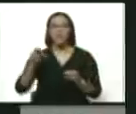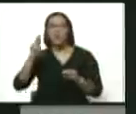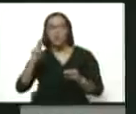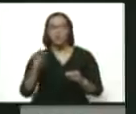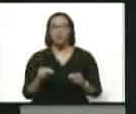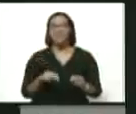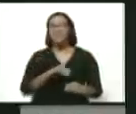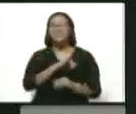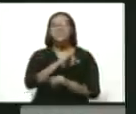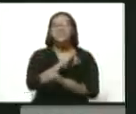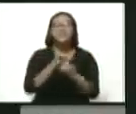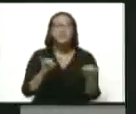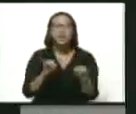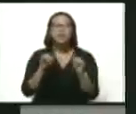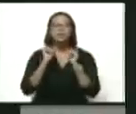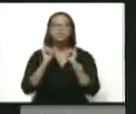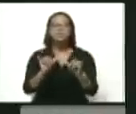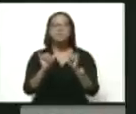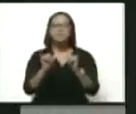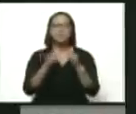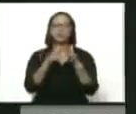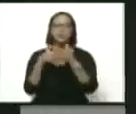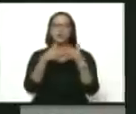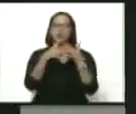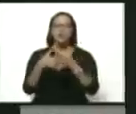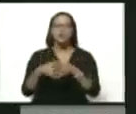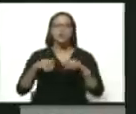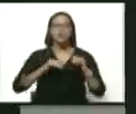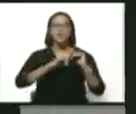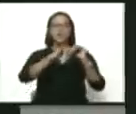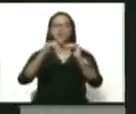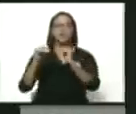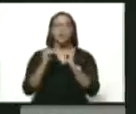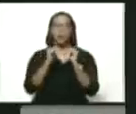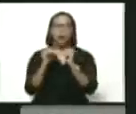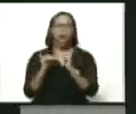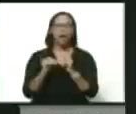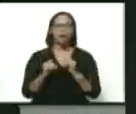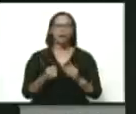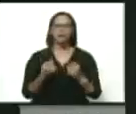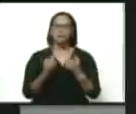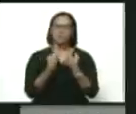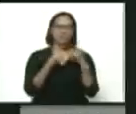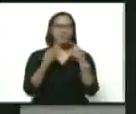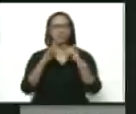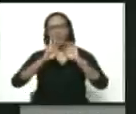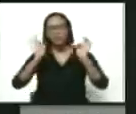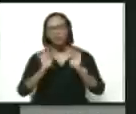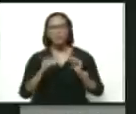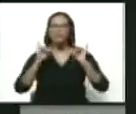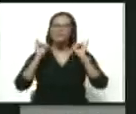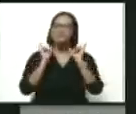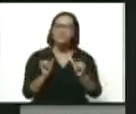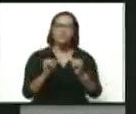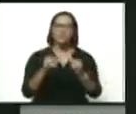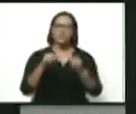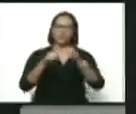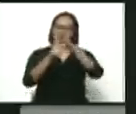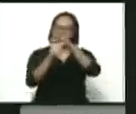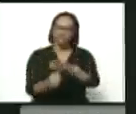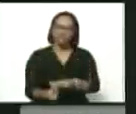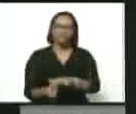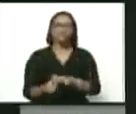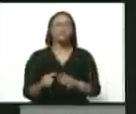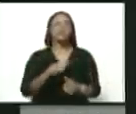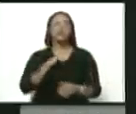el imperialismo, con distintos métodos, con distintas formas de acción, pero es el mismo imperio. Y nosotros tenemos que